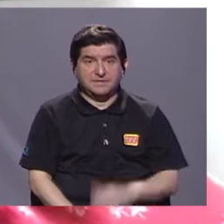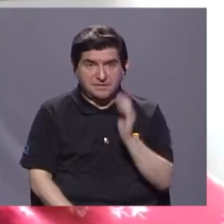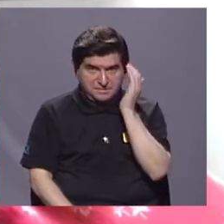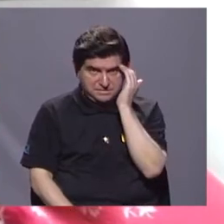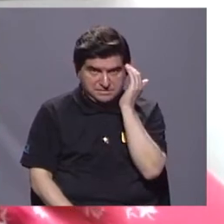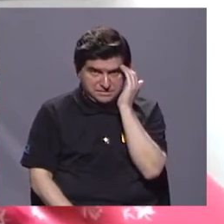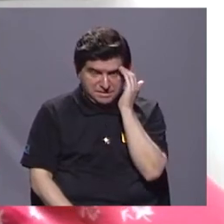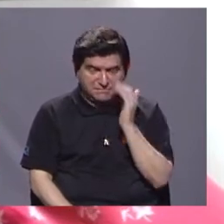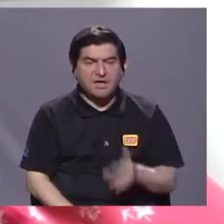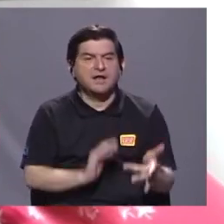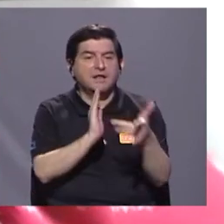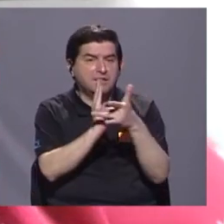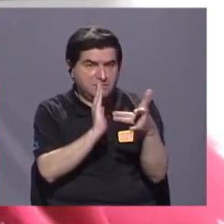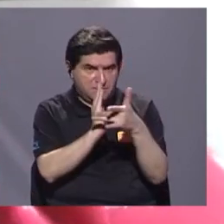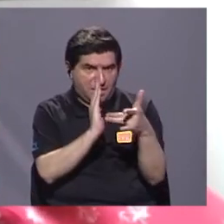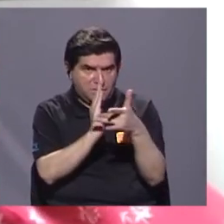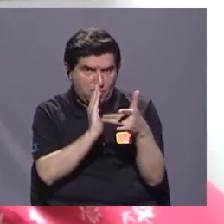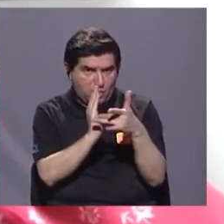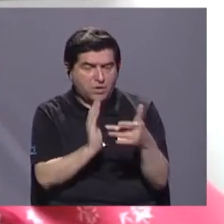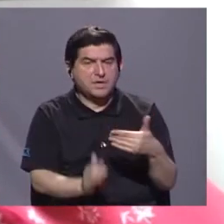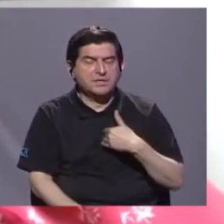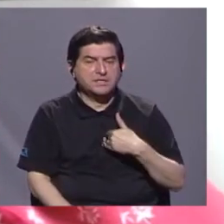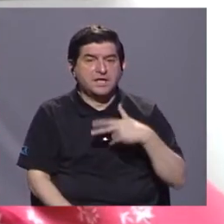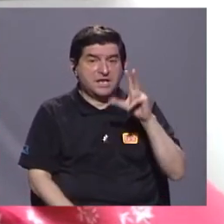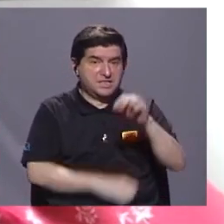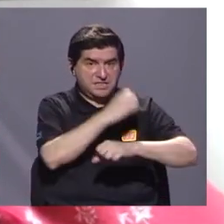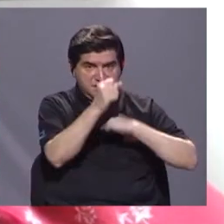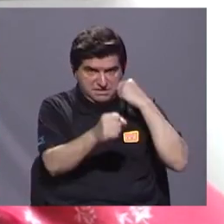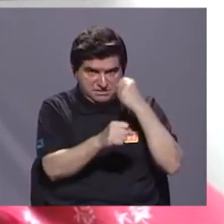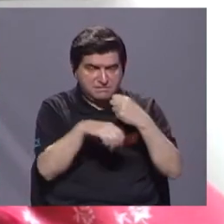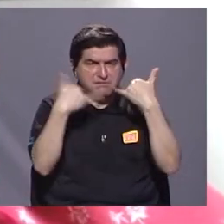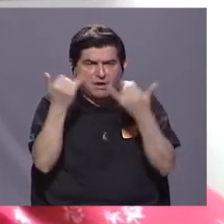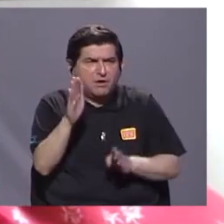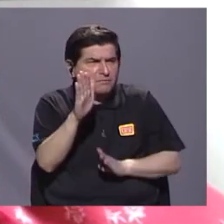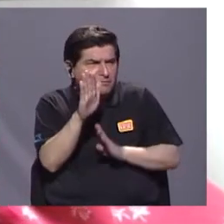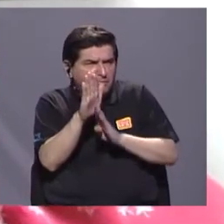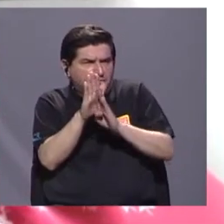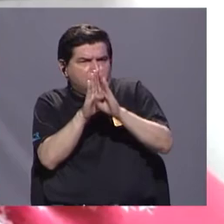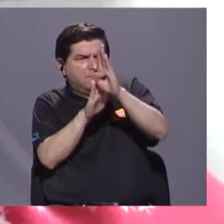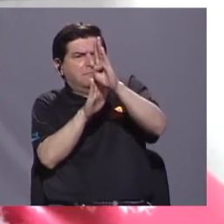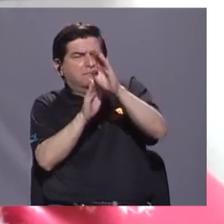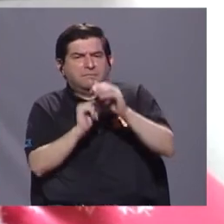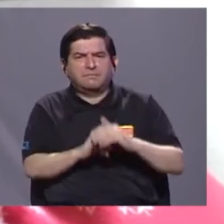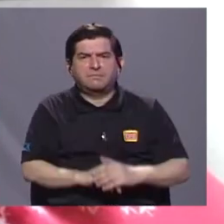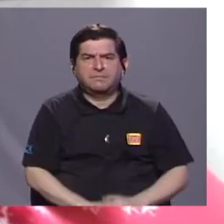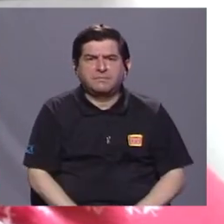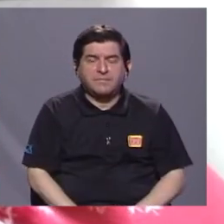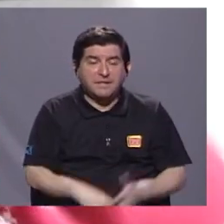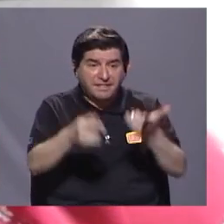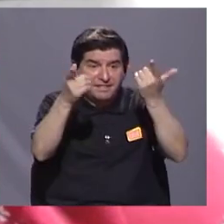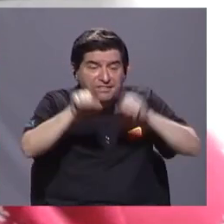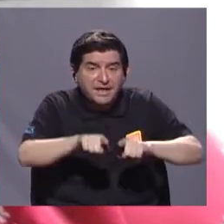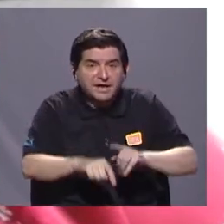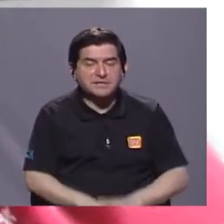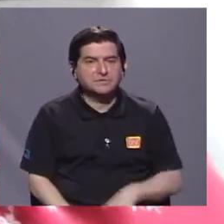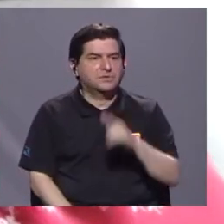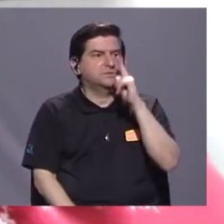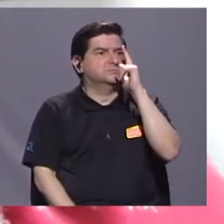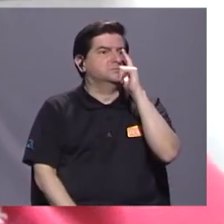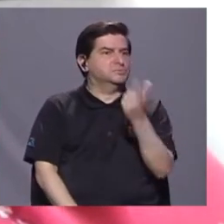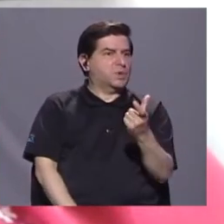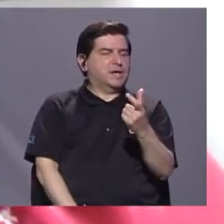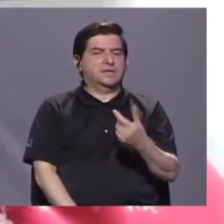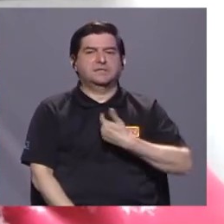es que estas tecnologías después tienen más de 30 años de estarse desarrollando y de hecho más bien fue una suerte que